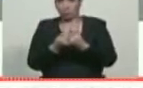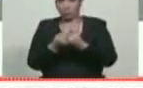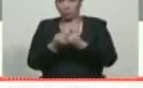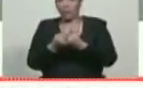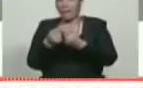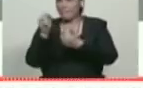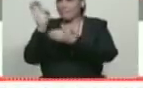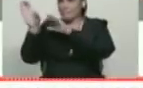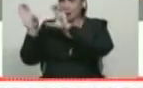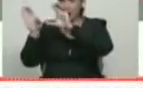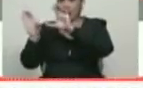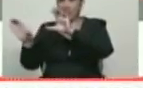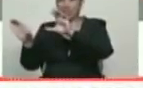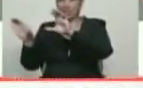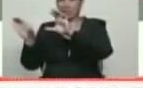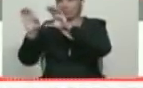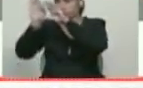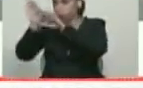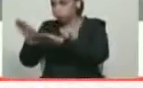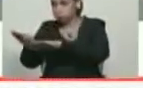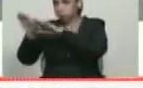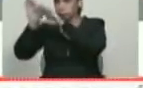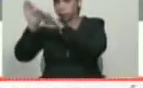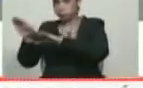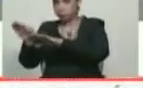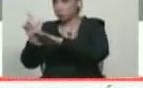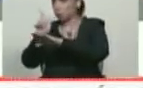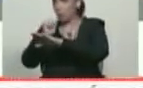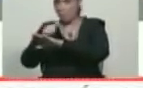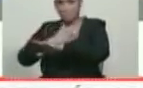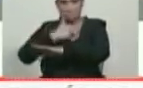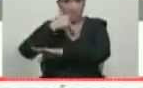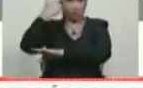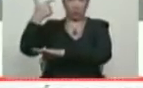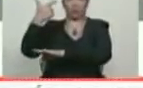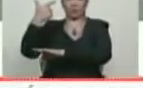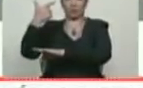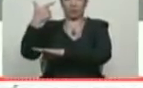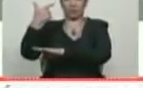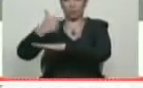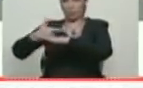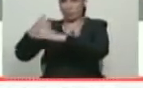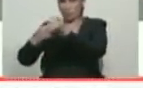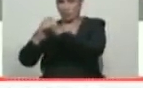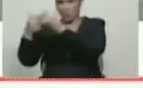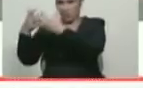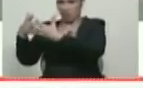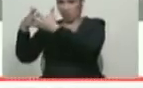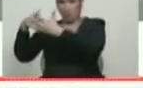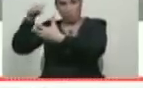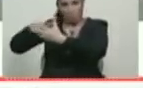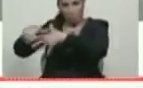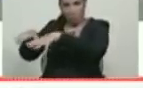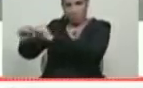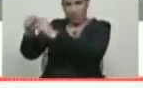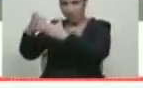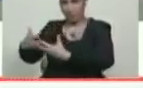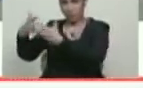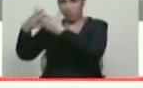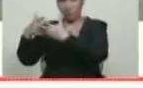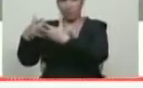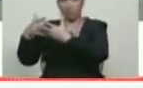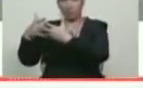aliados carentes de la más mínima vergüenza. Hoy el imperialismo norteamericano